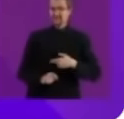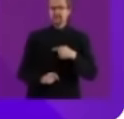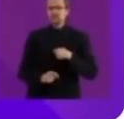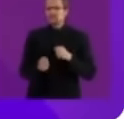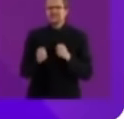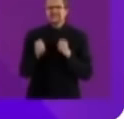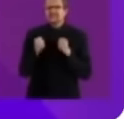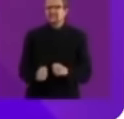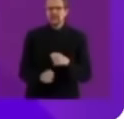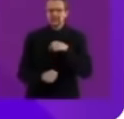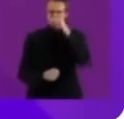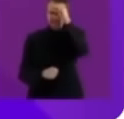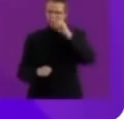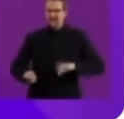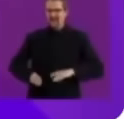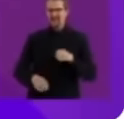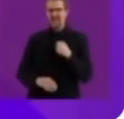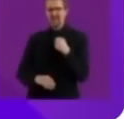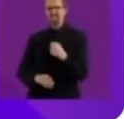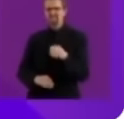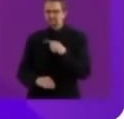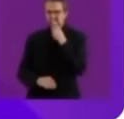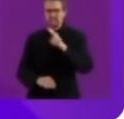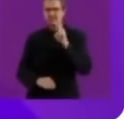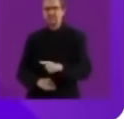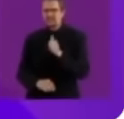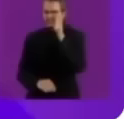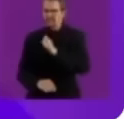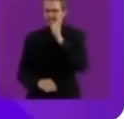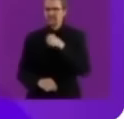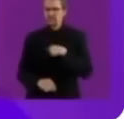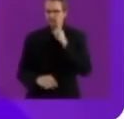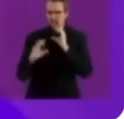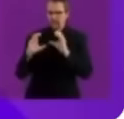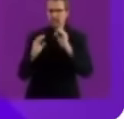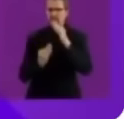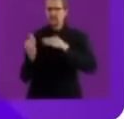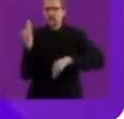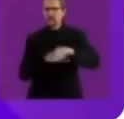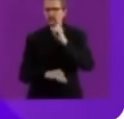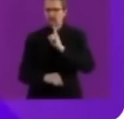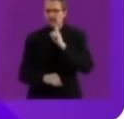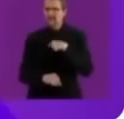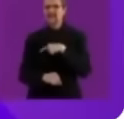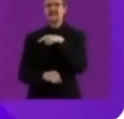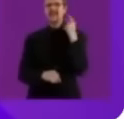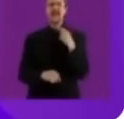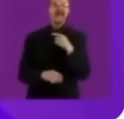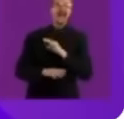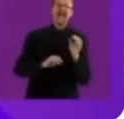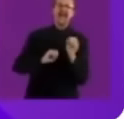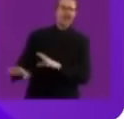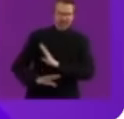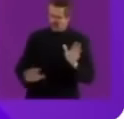este ensayo general. Así terminó el debate. Xóchitl Gálvez, leyendo todas y cada una de sus tarjetas, no puede dar un argumento sin un